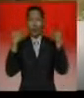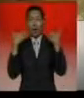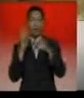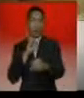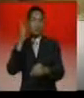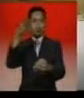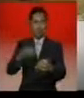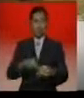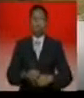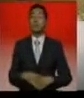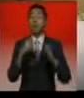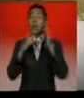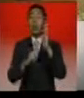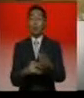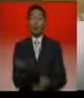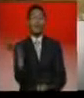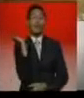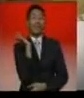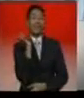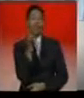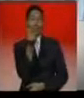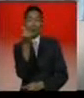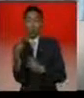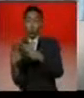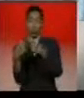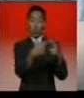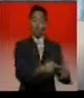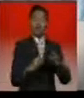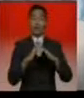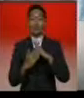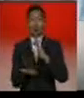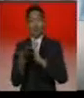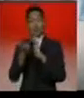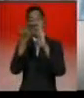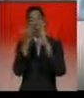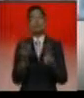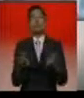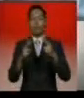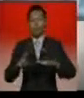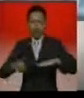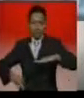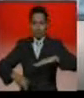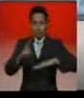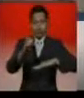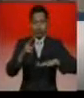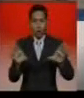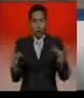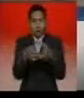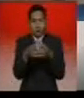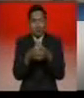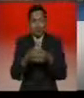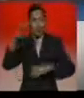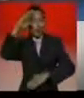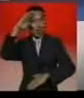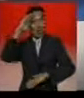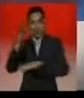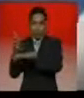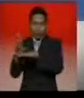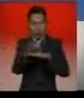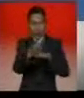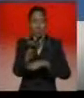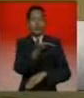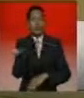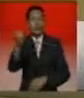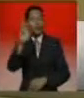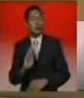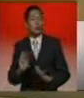de crédito para la construcción de viviendas y en la inauguración de la unidad de vigilancia comunitaria portete en el sur de guayaquil